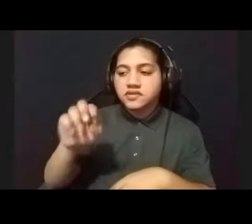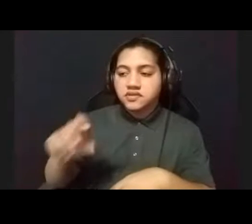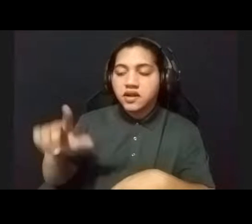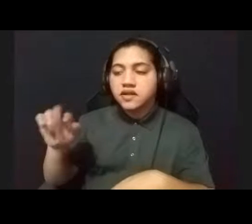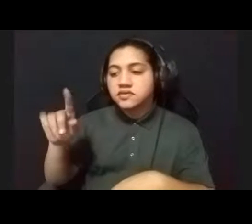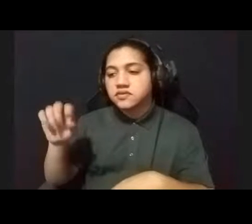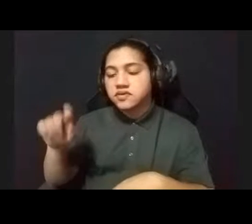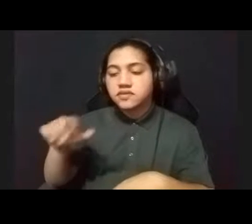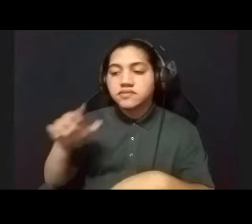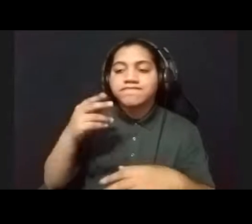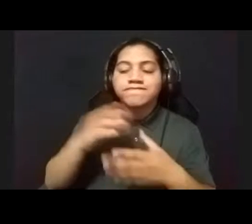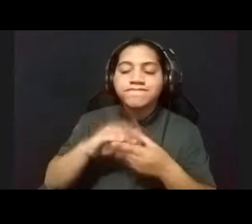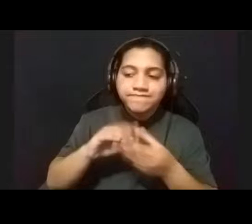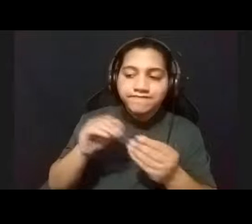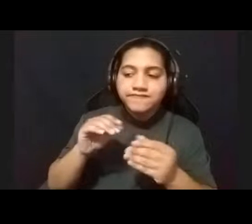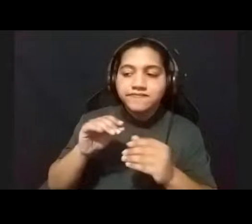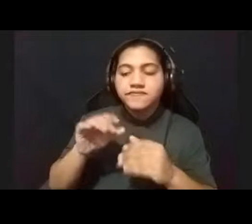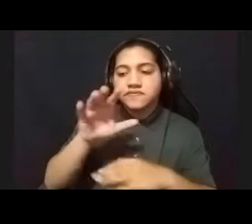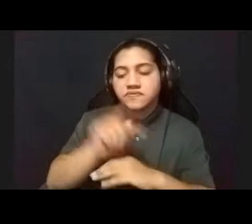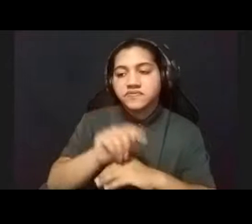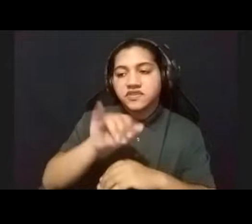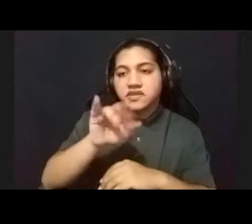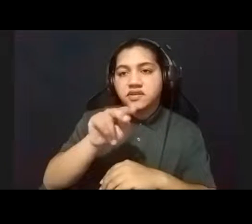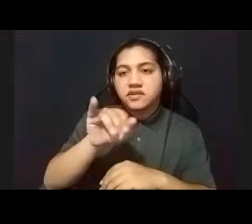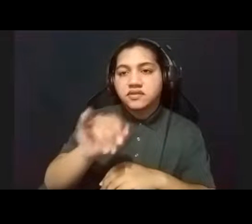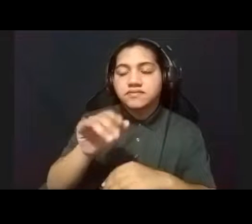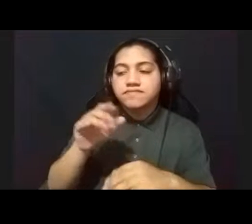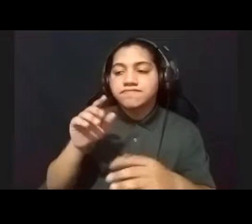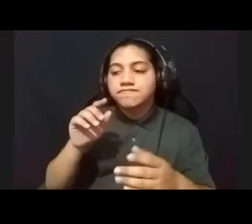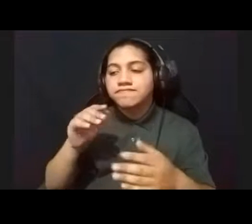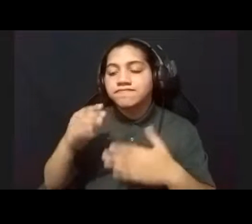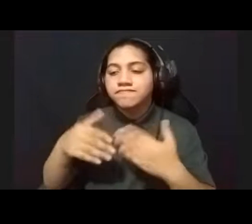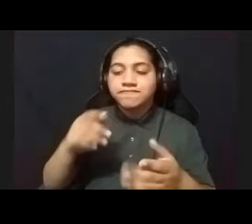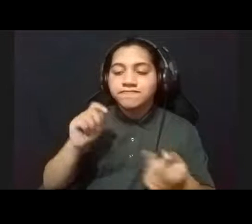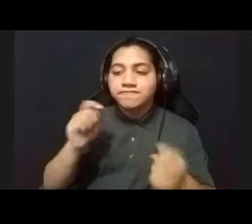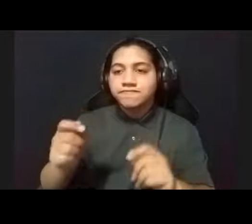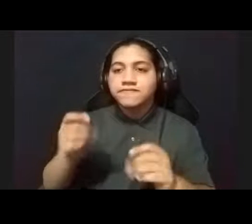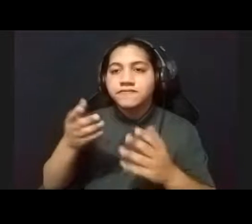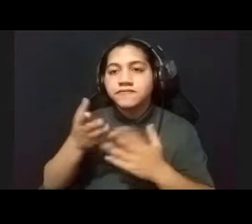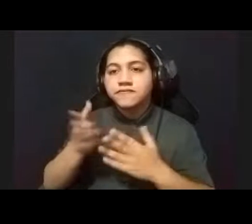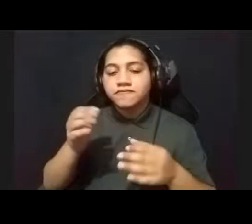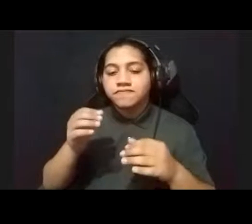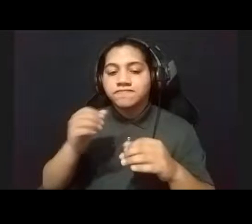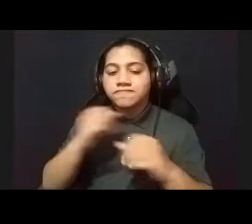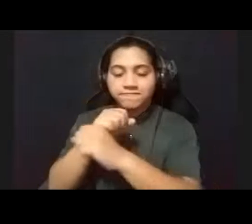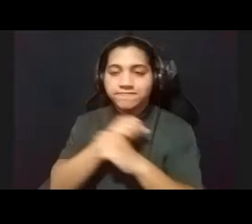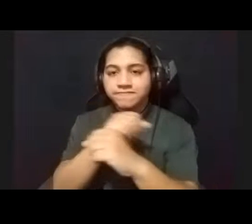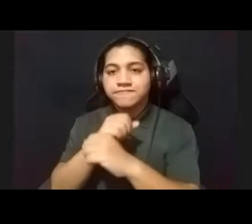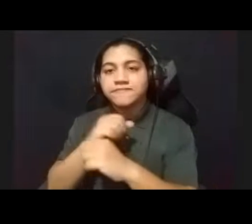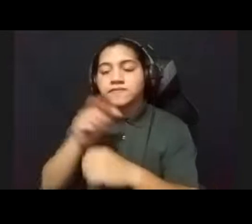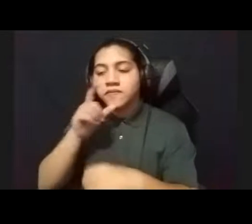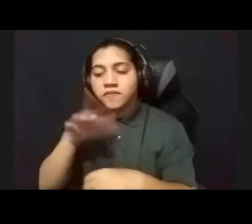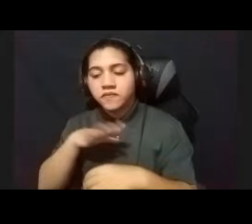historia folclórica iraní que se ha convertido a través de su recuento en un método defensivo de las mujeres